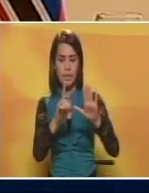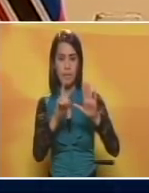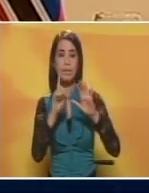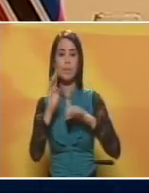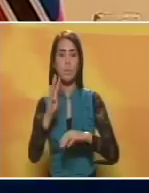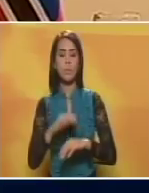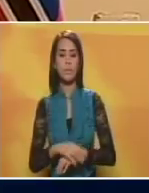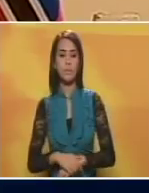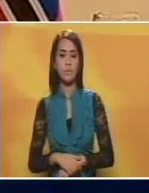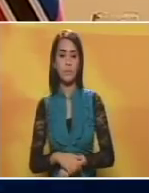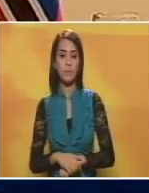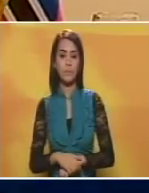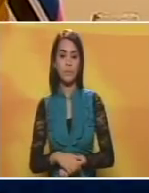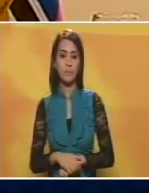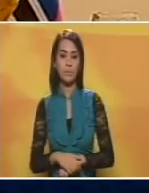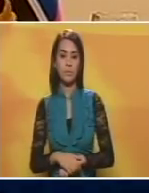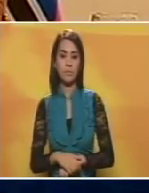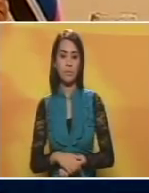18.919.364.